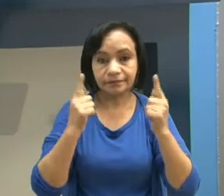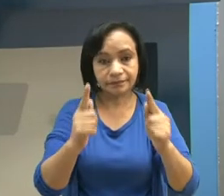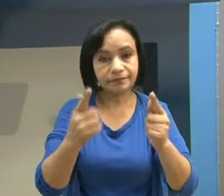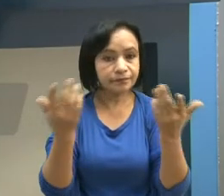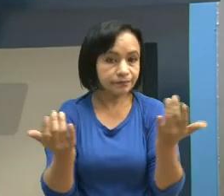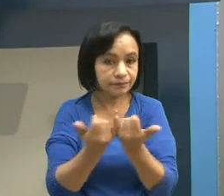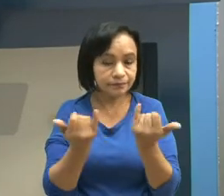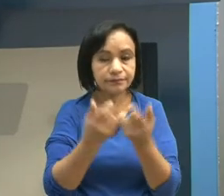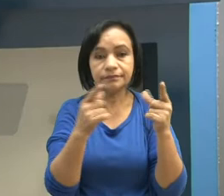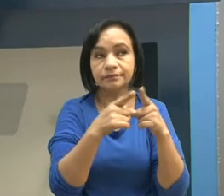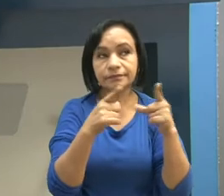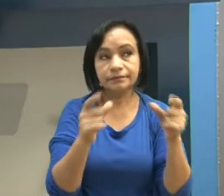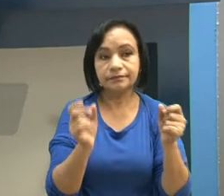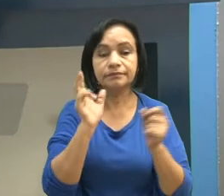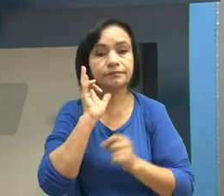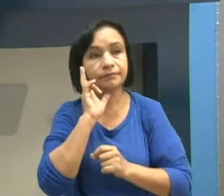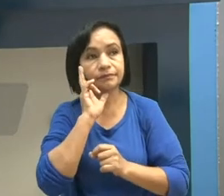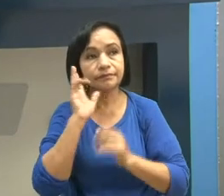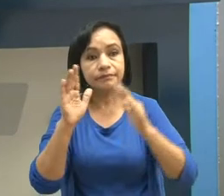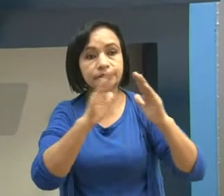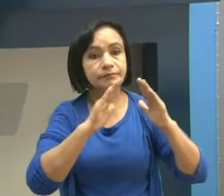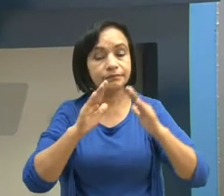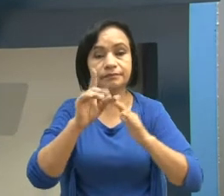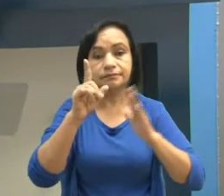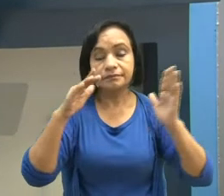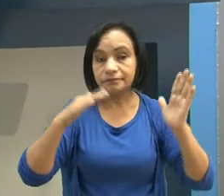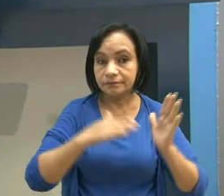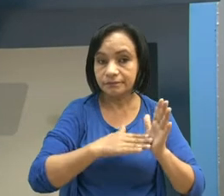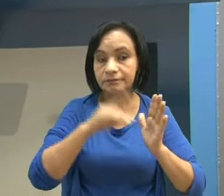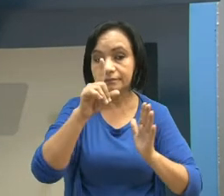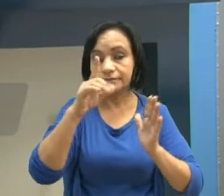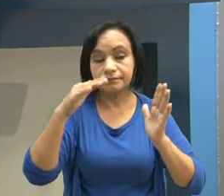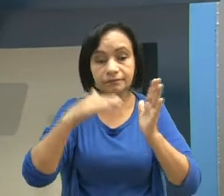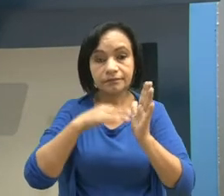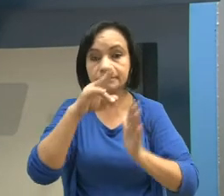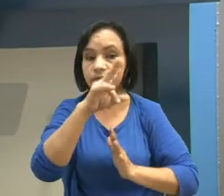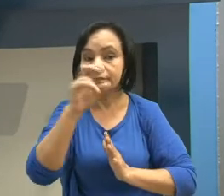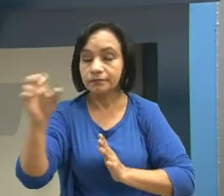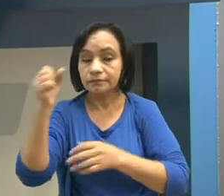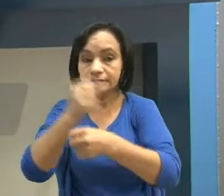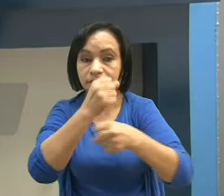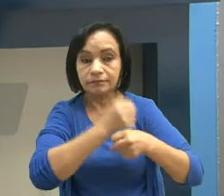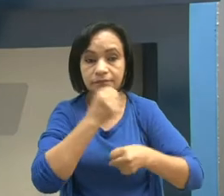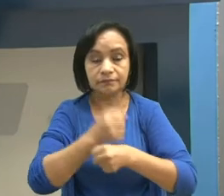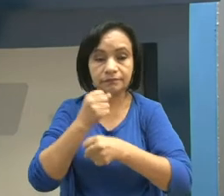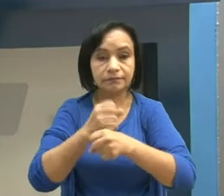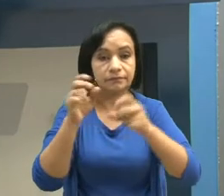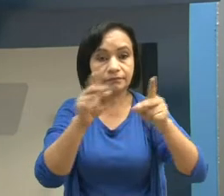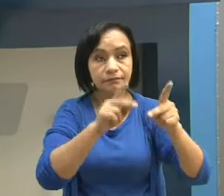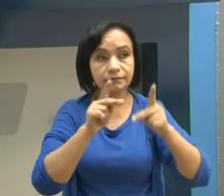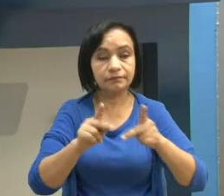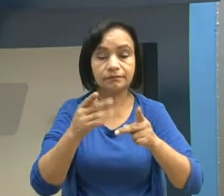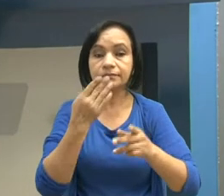el mismo proyecto de Managua o Darío, podría estar generando 1.000, 1.200 empleos entre directos e indirectos. Entonces, estas